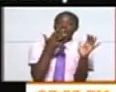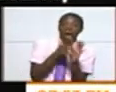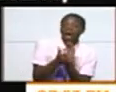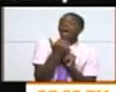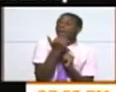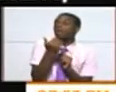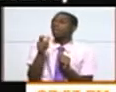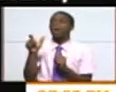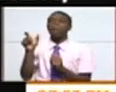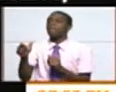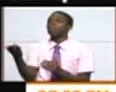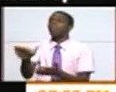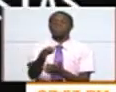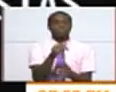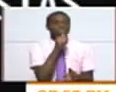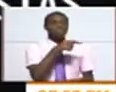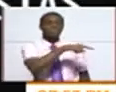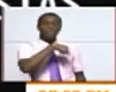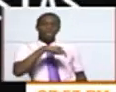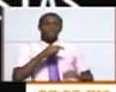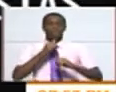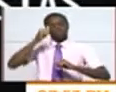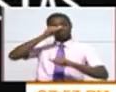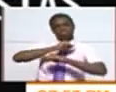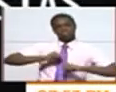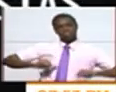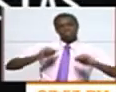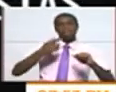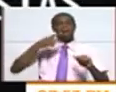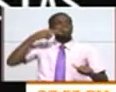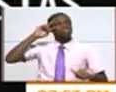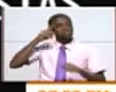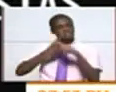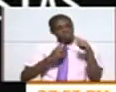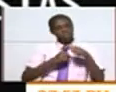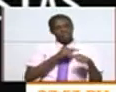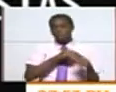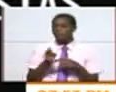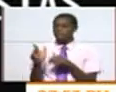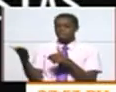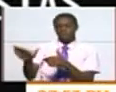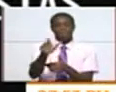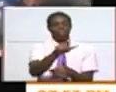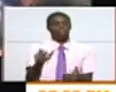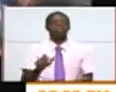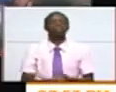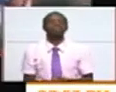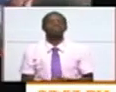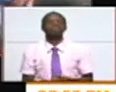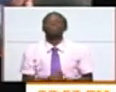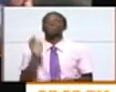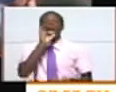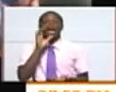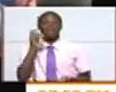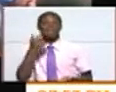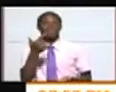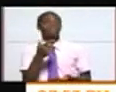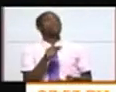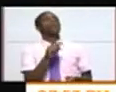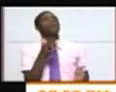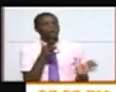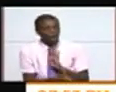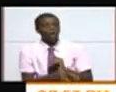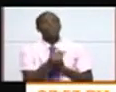impune por parte de fuerzas de seguridad y grupos paramilitares de ciudadanos. Cada vez que yo me refiera a este señor lo voy a llamar como lo que